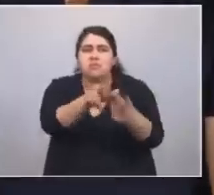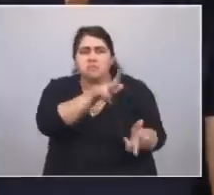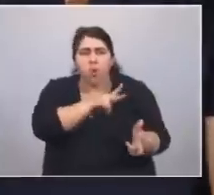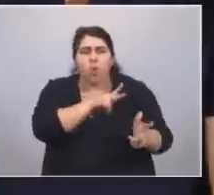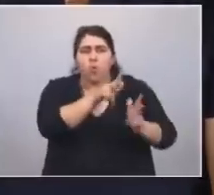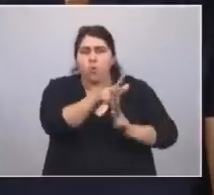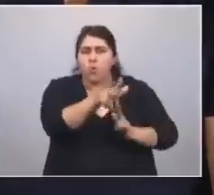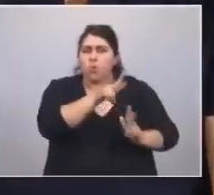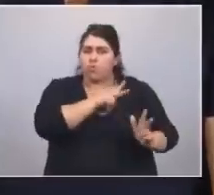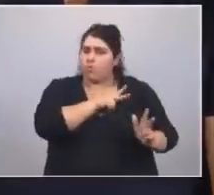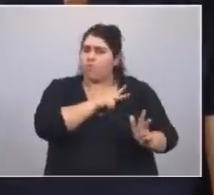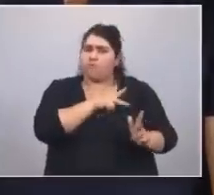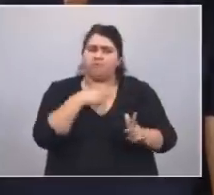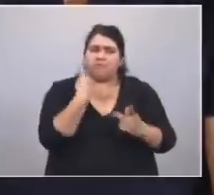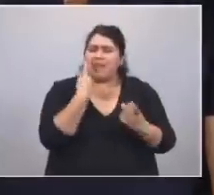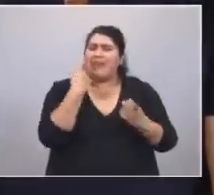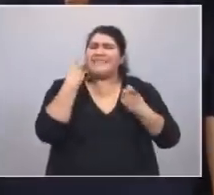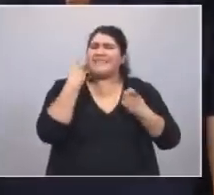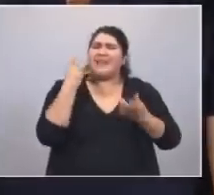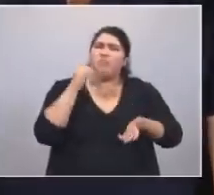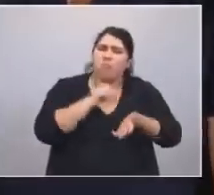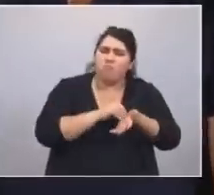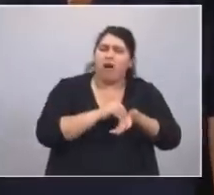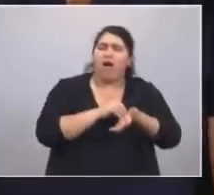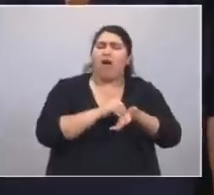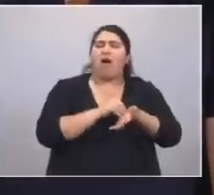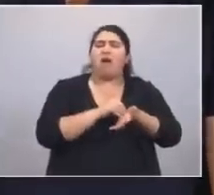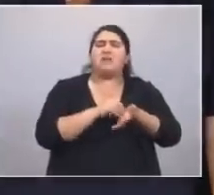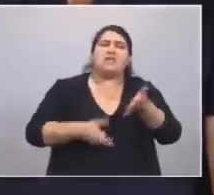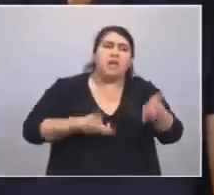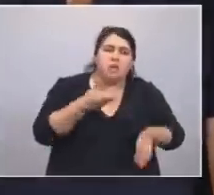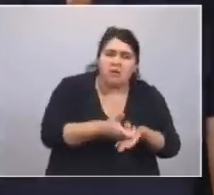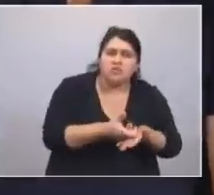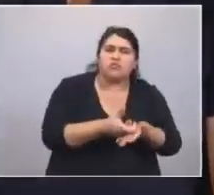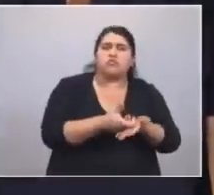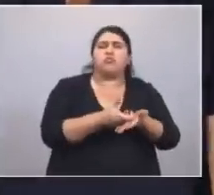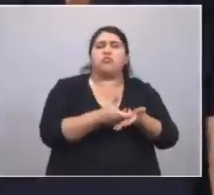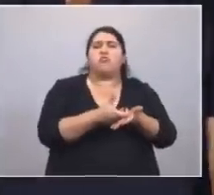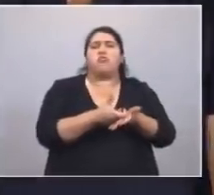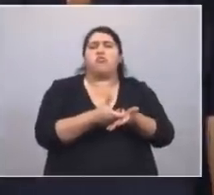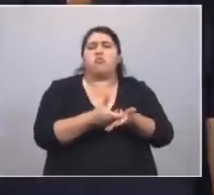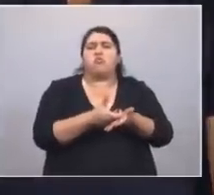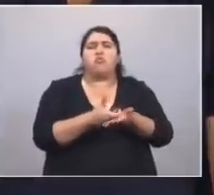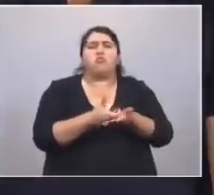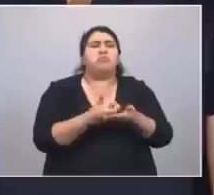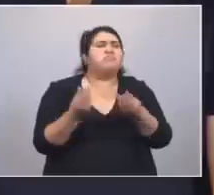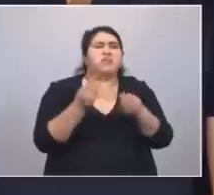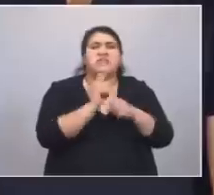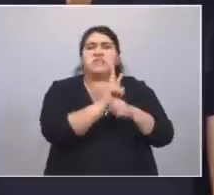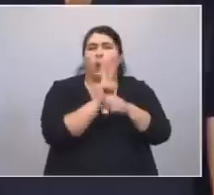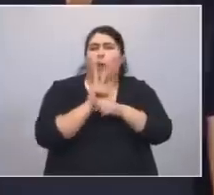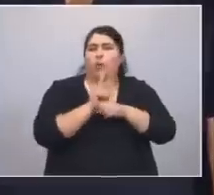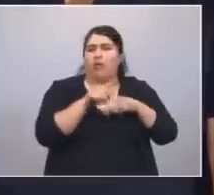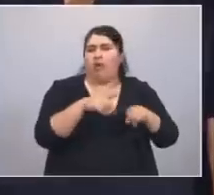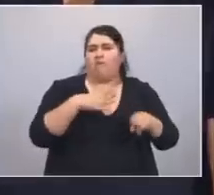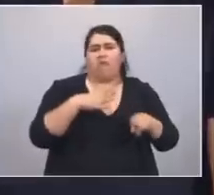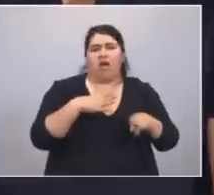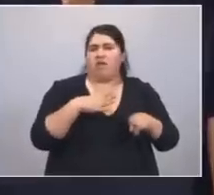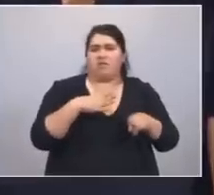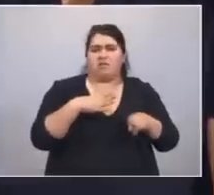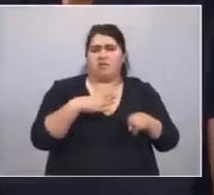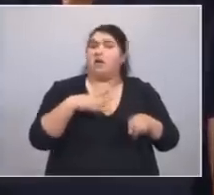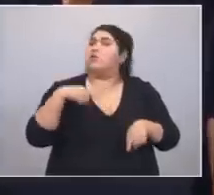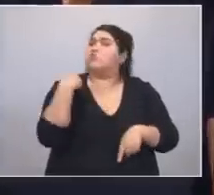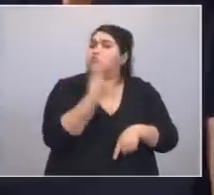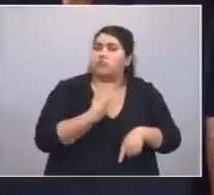que necesitamos más y más inversión en seguridad, porque tenemos